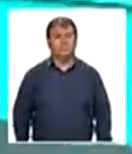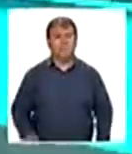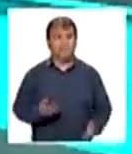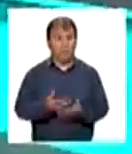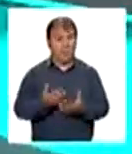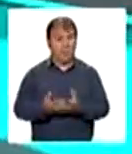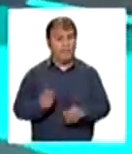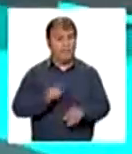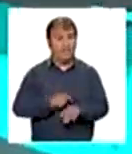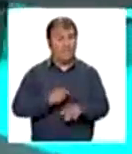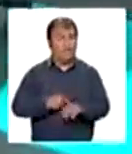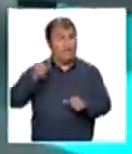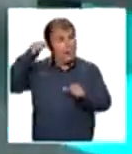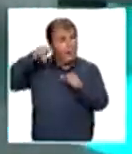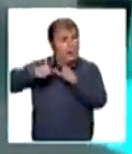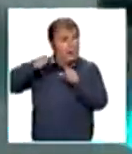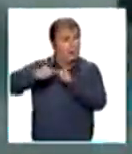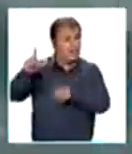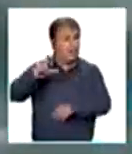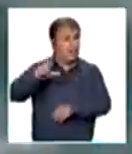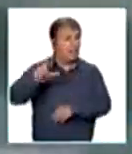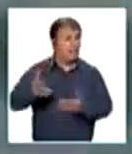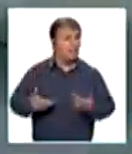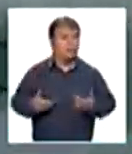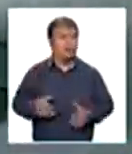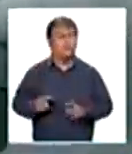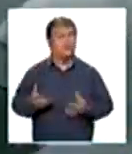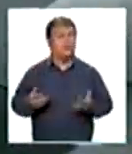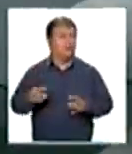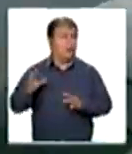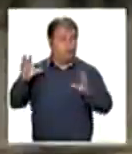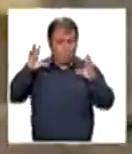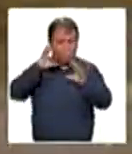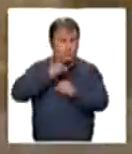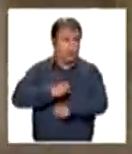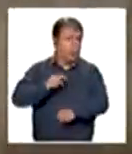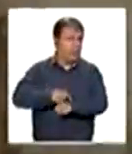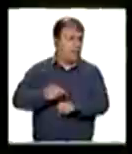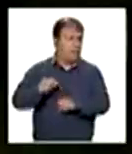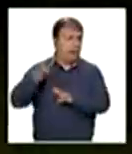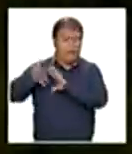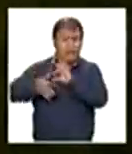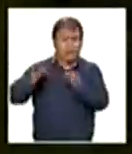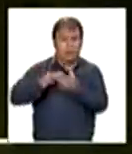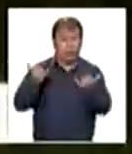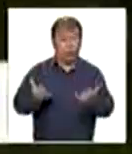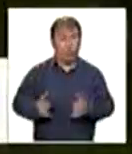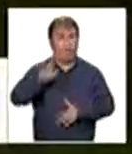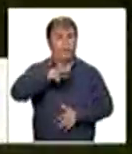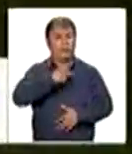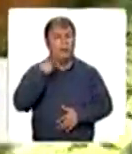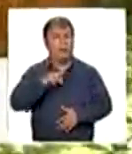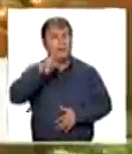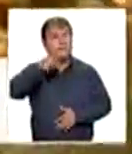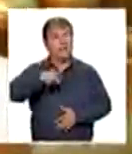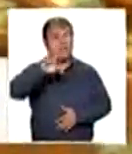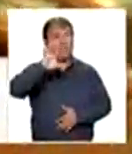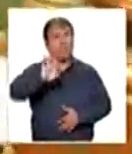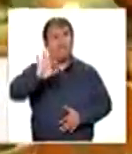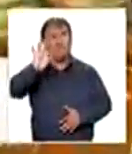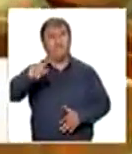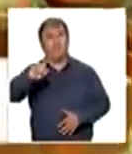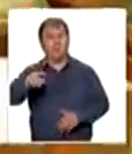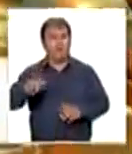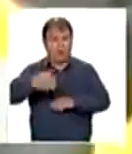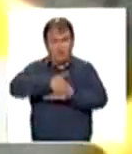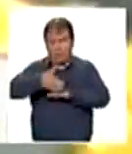Es momento de ir con nuestras efemérides latinas para recordar un oscuro episodio de nuestra historia, porque un día como hoy, el 3 de noviembre de 1991, en la